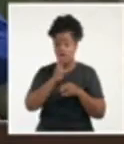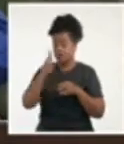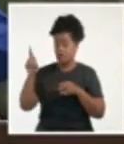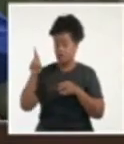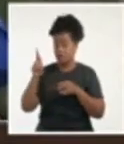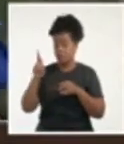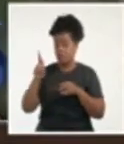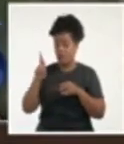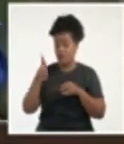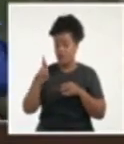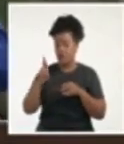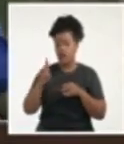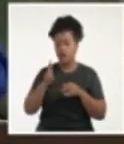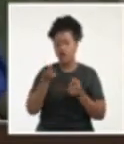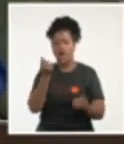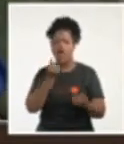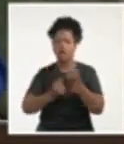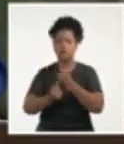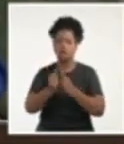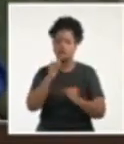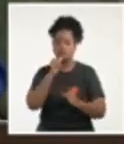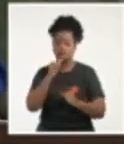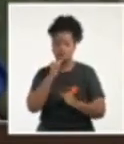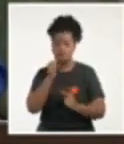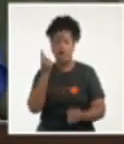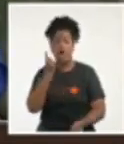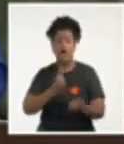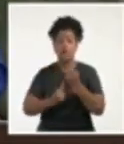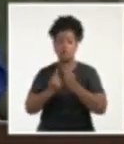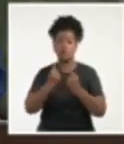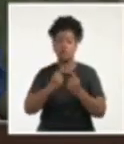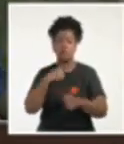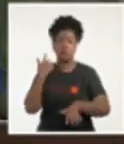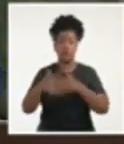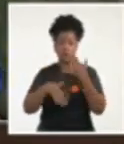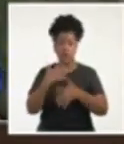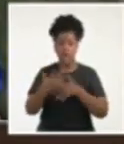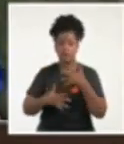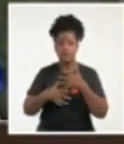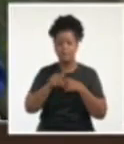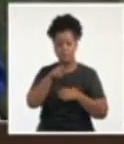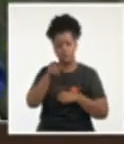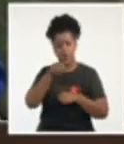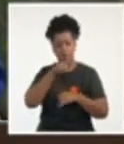no conformes o insatisfechos, e incluso los no revolucionarios, se puedan manifestar.